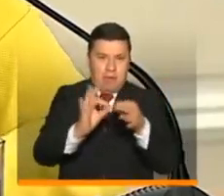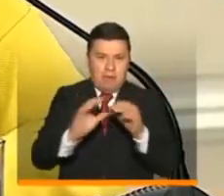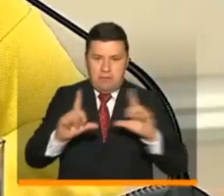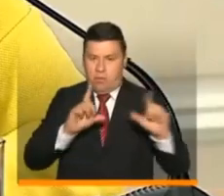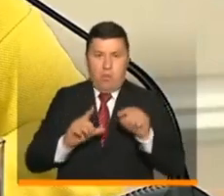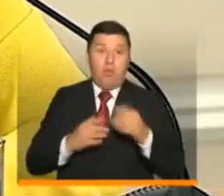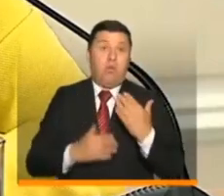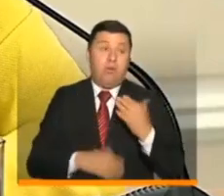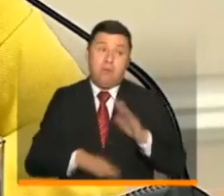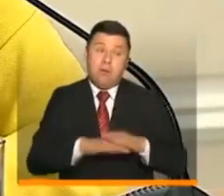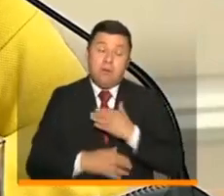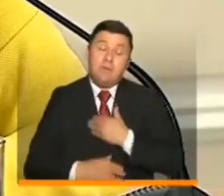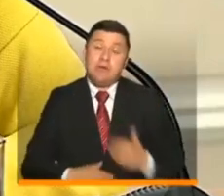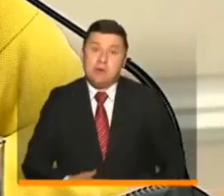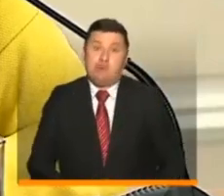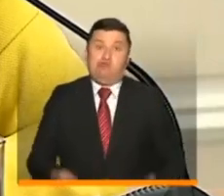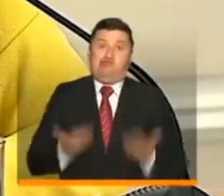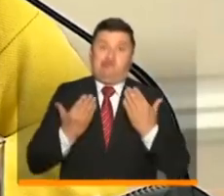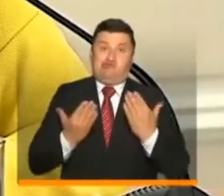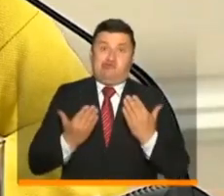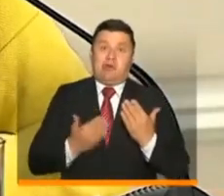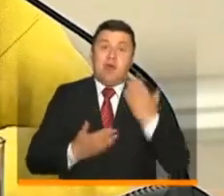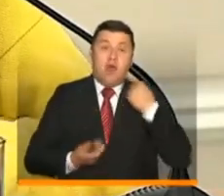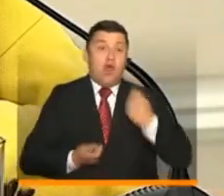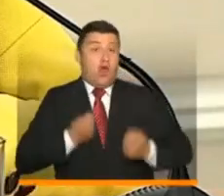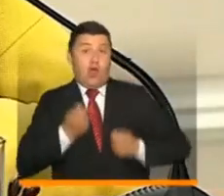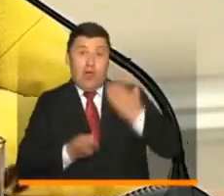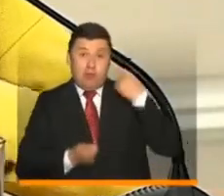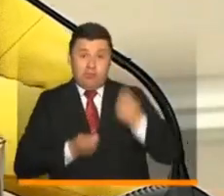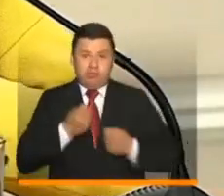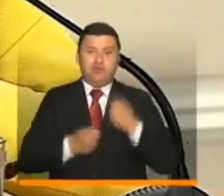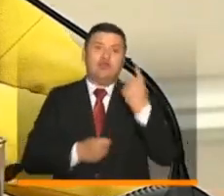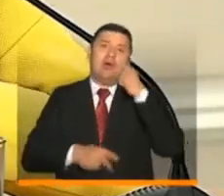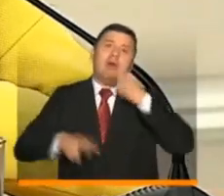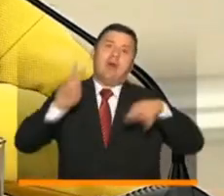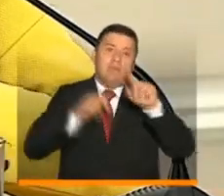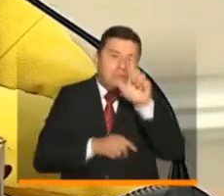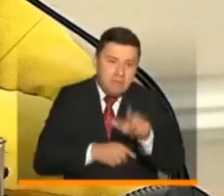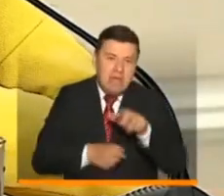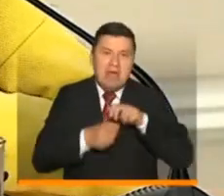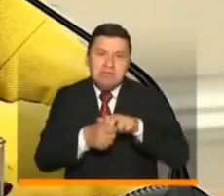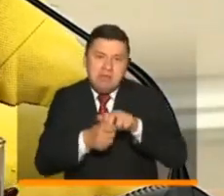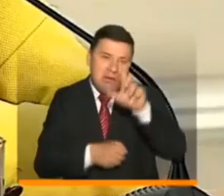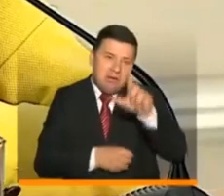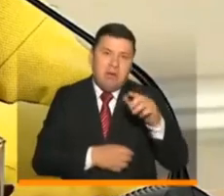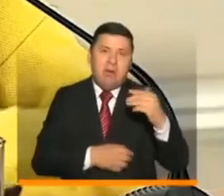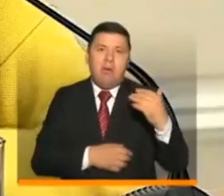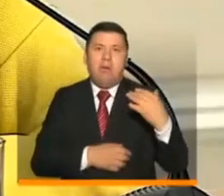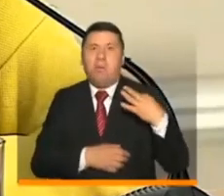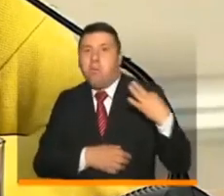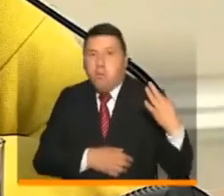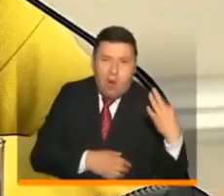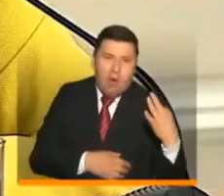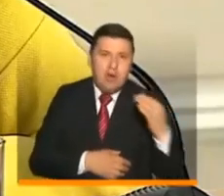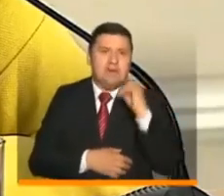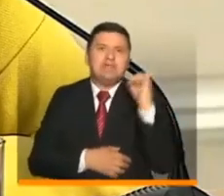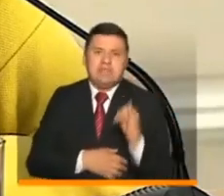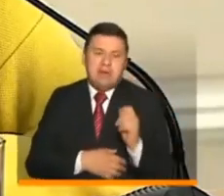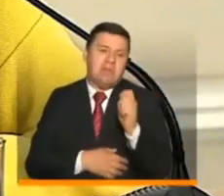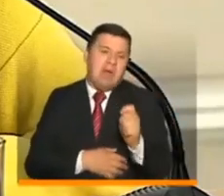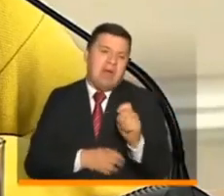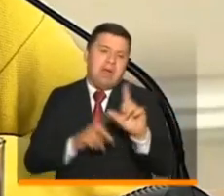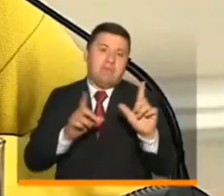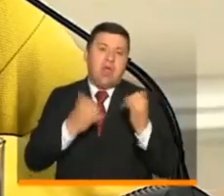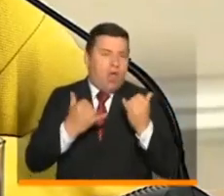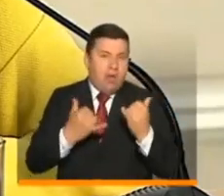presidente, anteriormente lo que jalonaba el comercio electrónico era el turismo, el transporte, la moda y el seguro. Y hoy